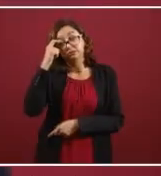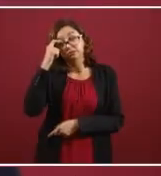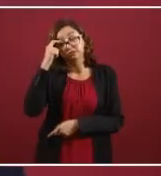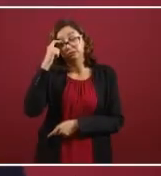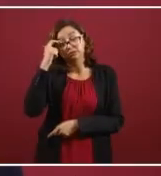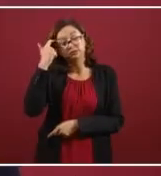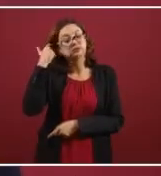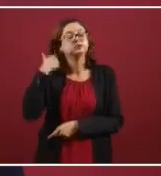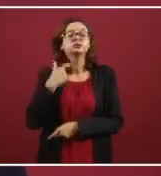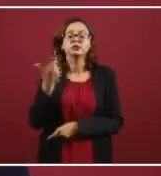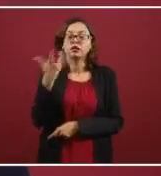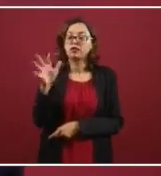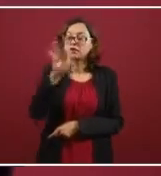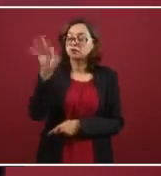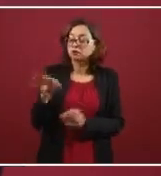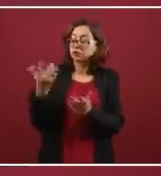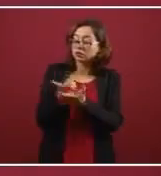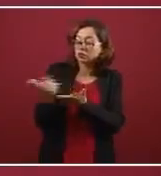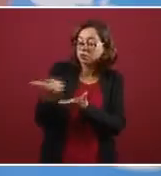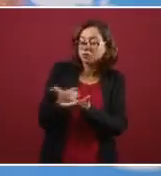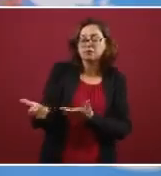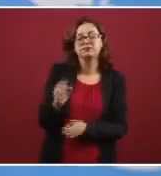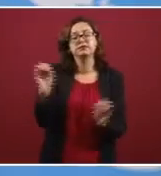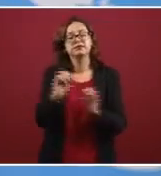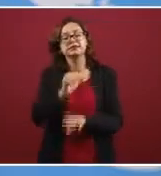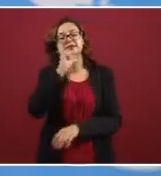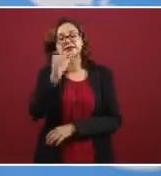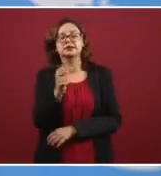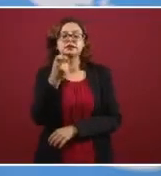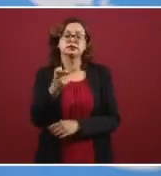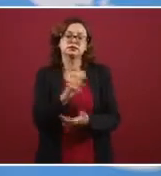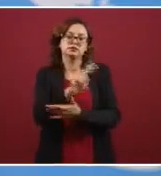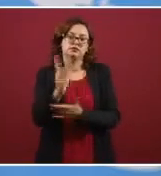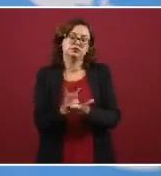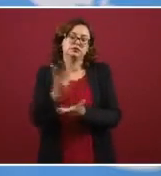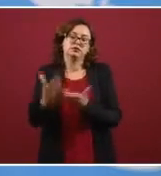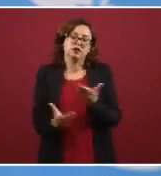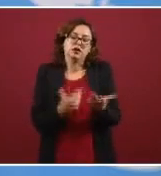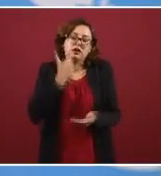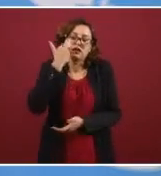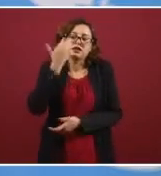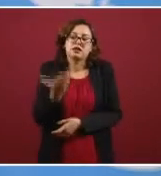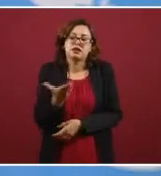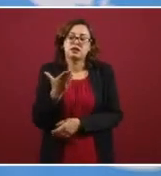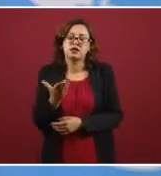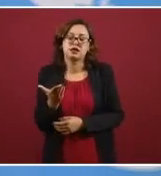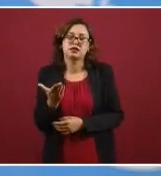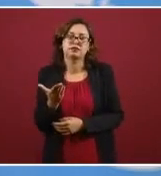10% de la cadena de valor. Entonces, este programa lo que pretende es hablar